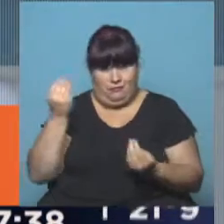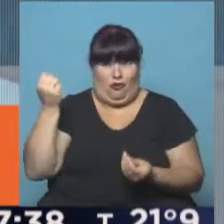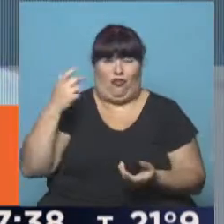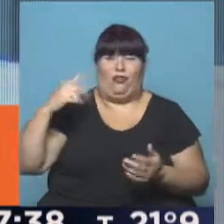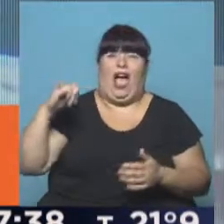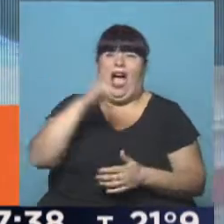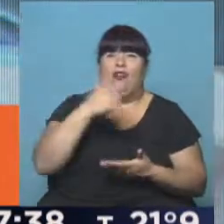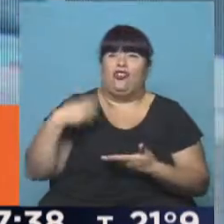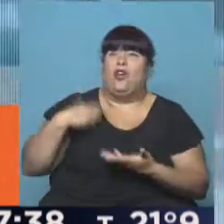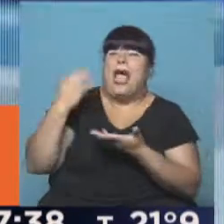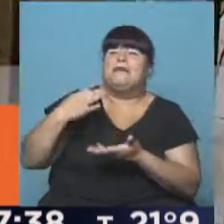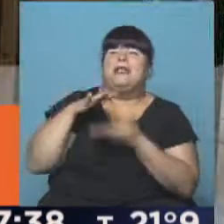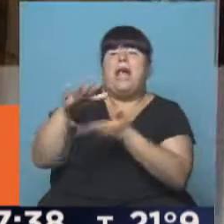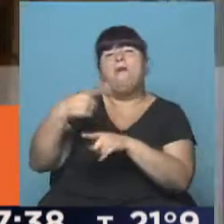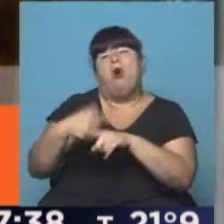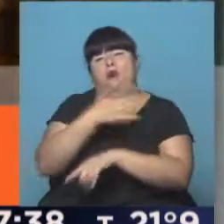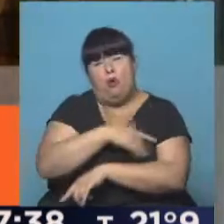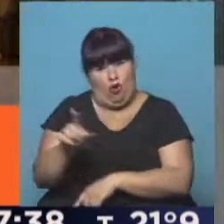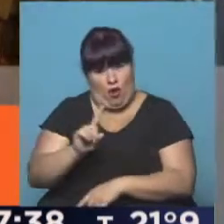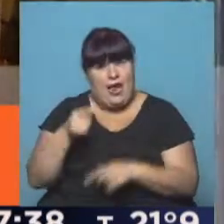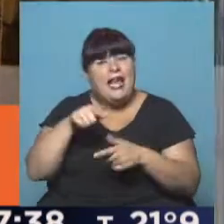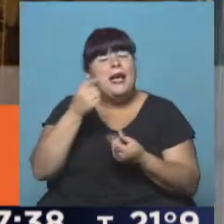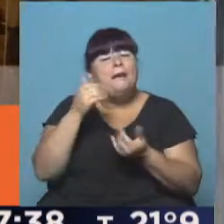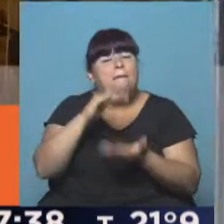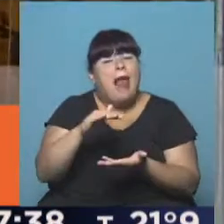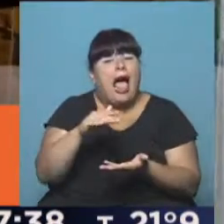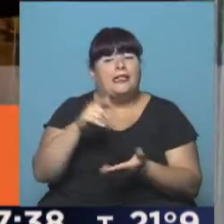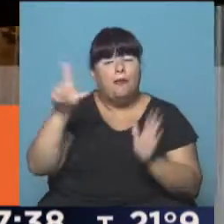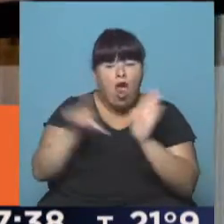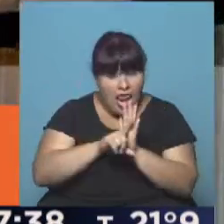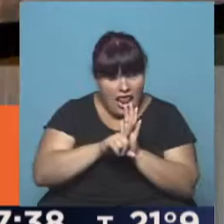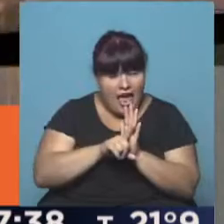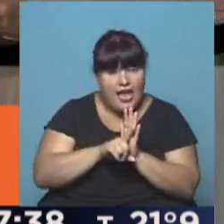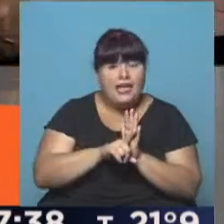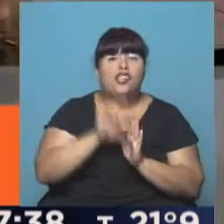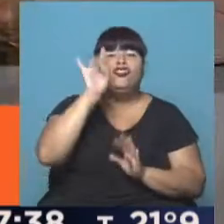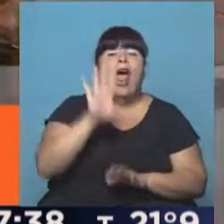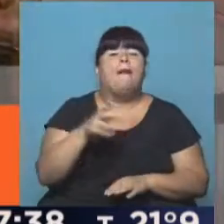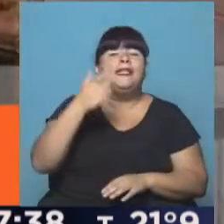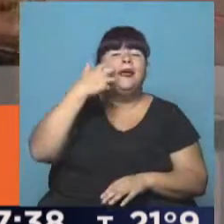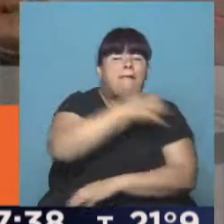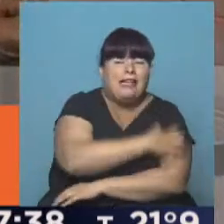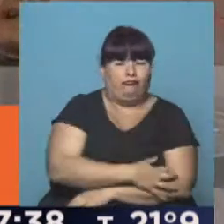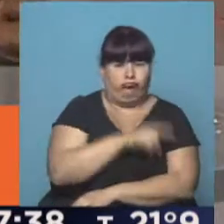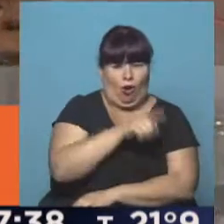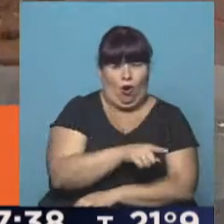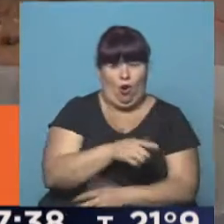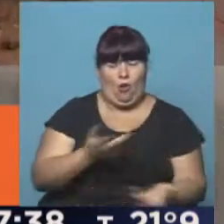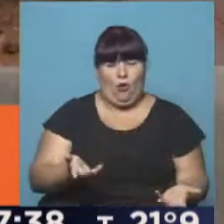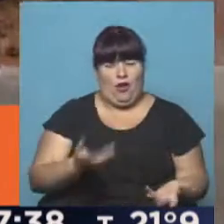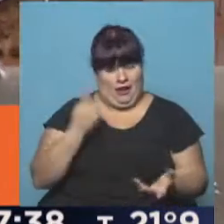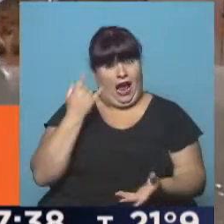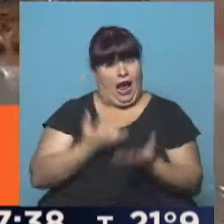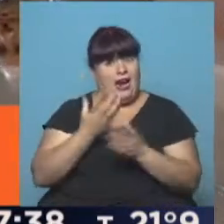un subsidio social para medicamentos, que estaba destinado por norma a las personas más carenciadas? Evidentemente un